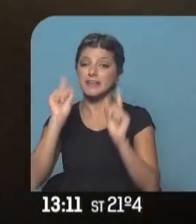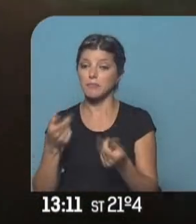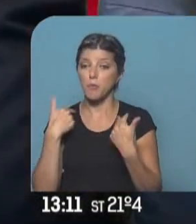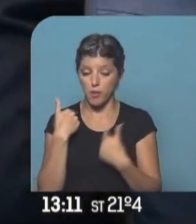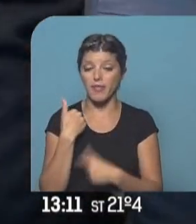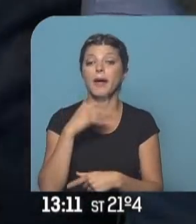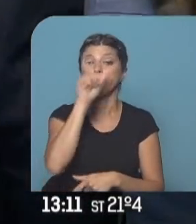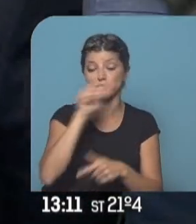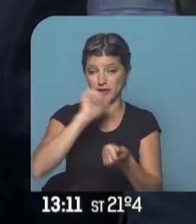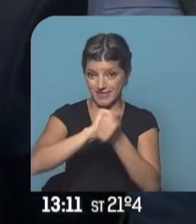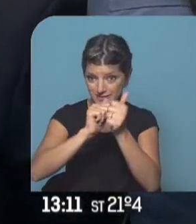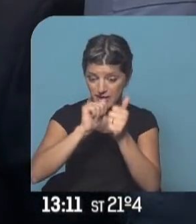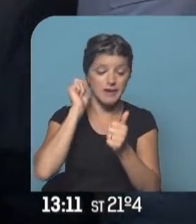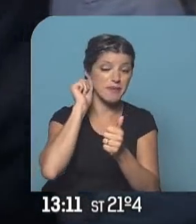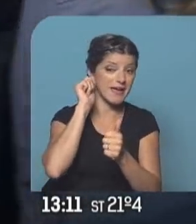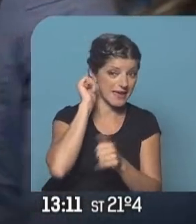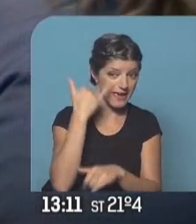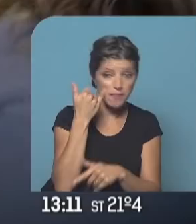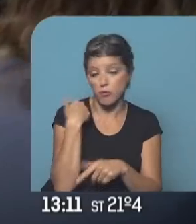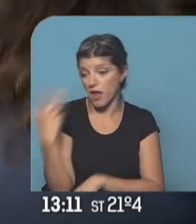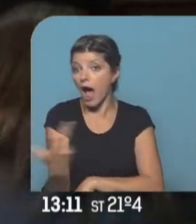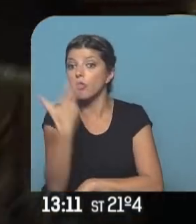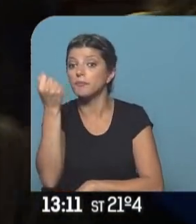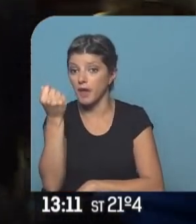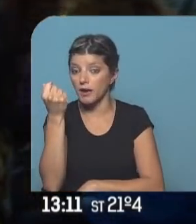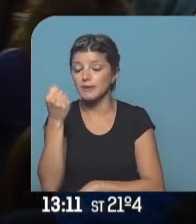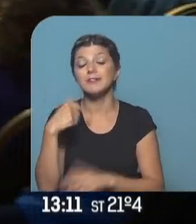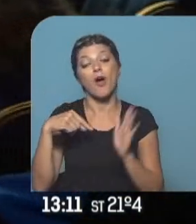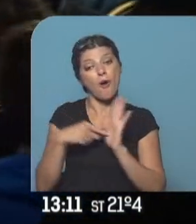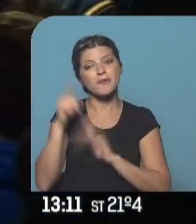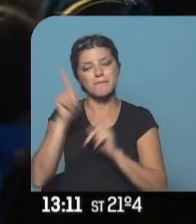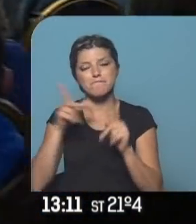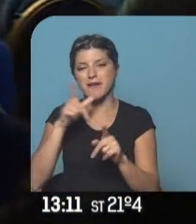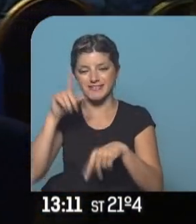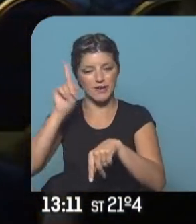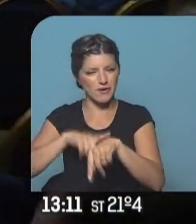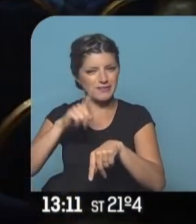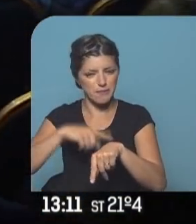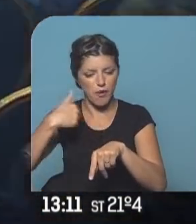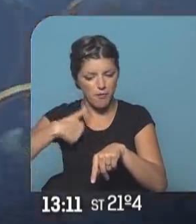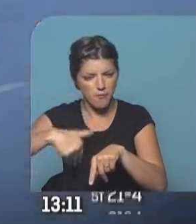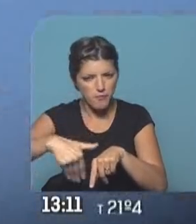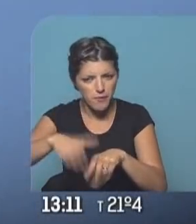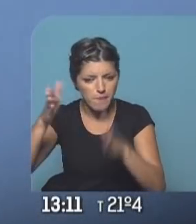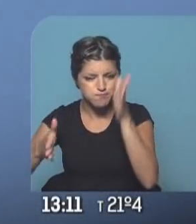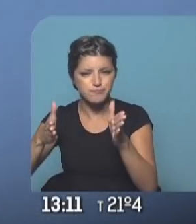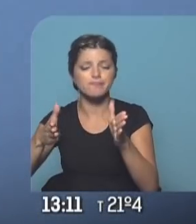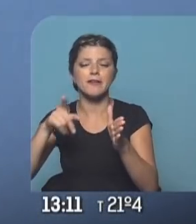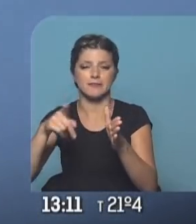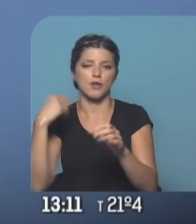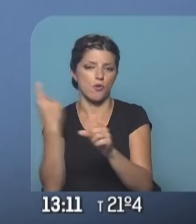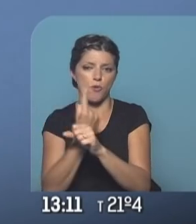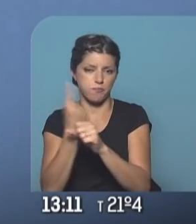adopción entre parejas del mismo sexo, aunque difícilmente los tiempos parlamentarios le permitan aprobarlo antes del fin de su